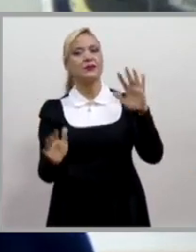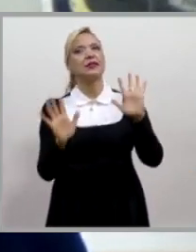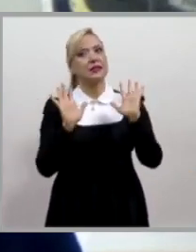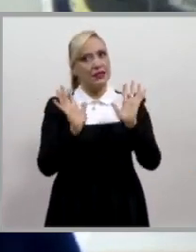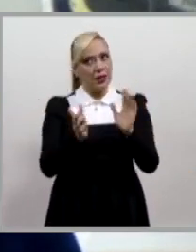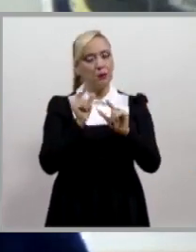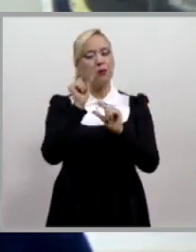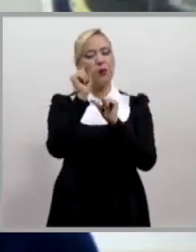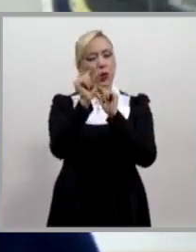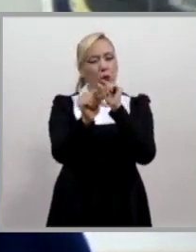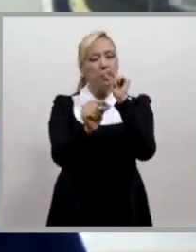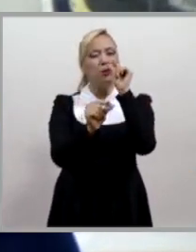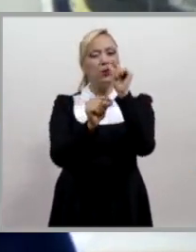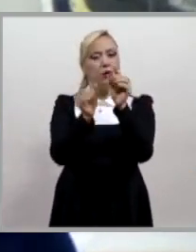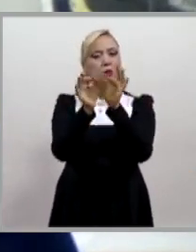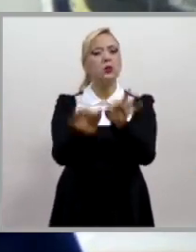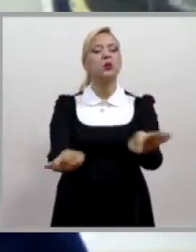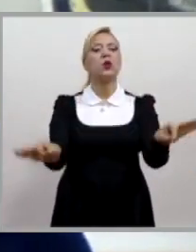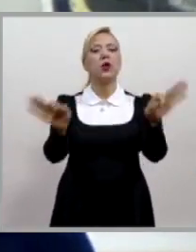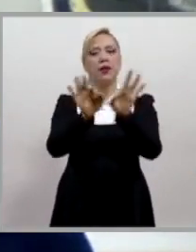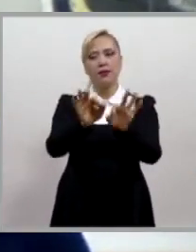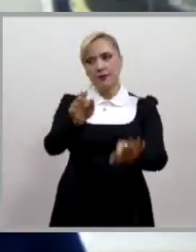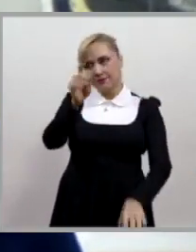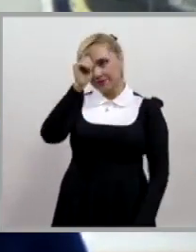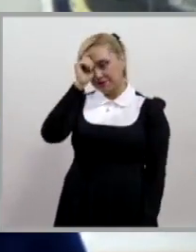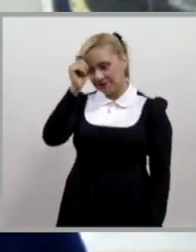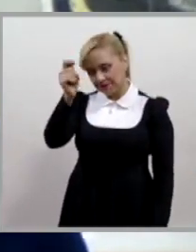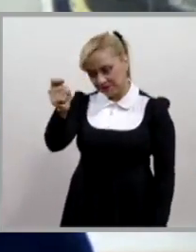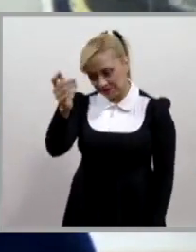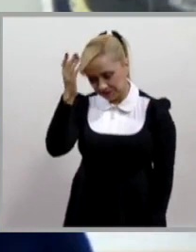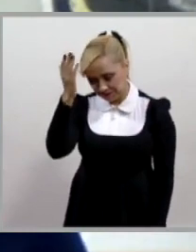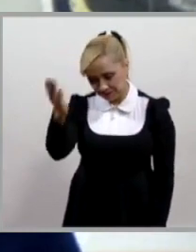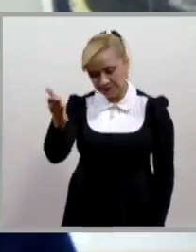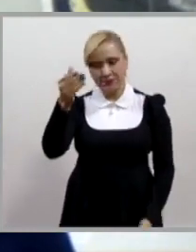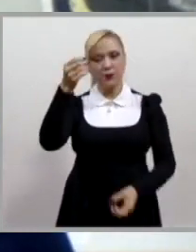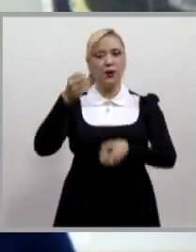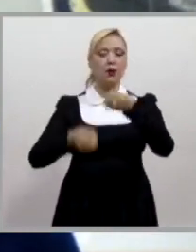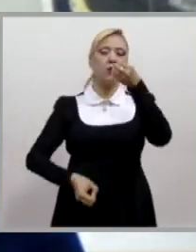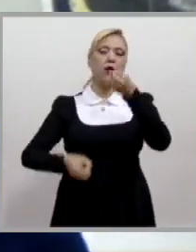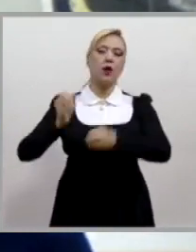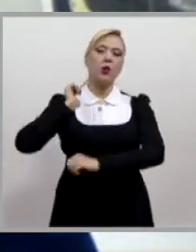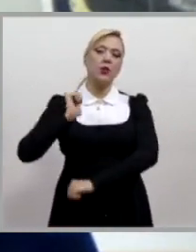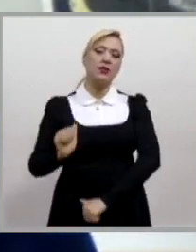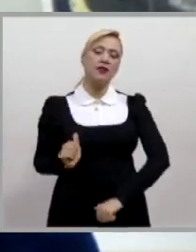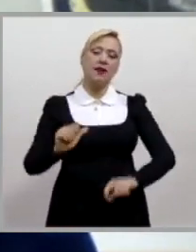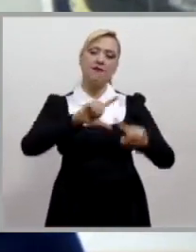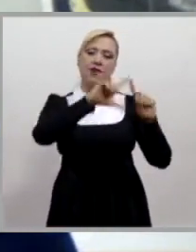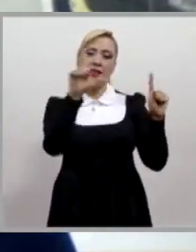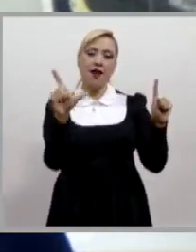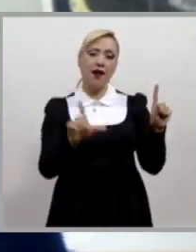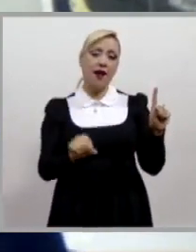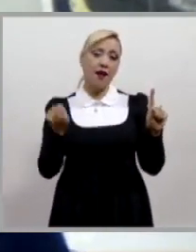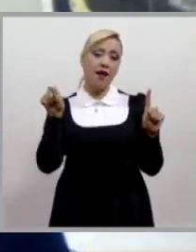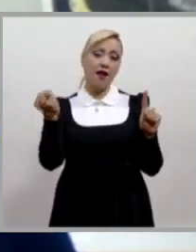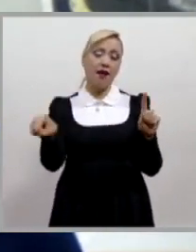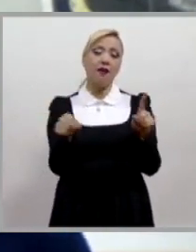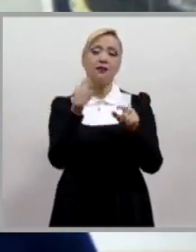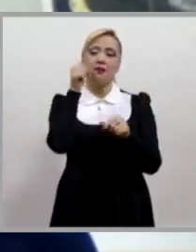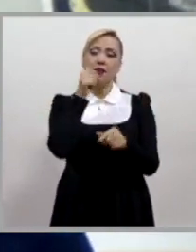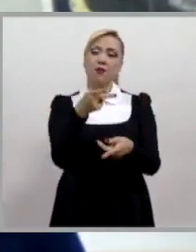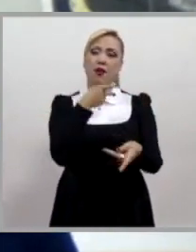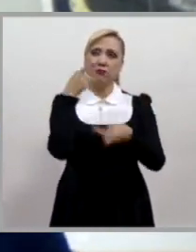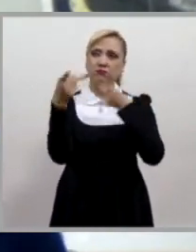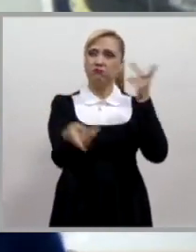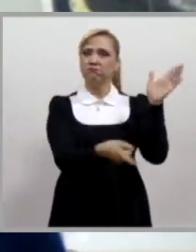en eso sí creo que también honor a quien honor merece. Creo que el Poder Judicial Federal no solo pues lo ha atendido, sino que lo ha pronunciado, que